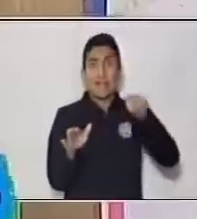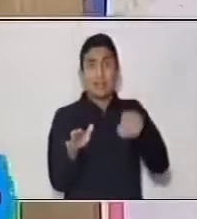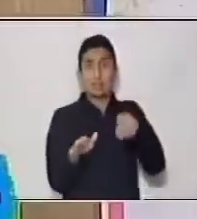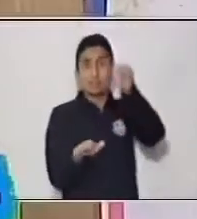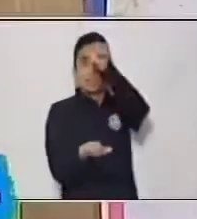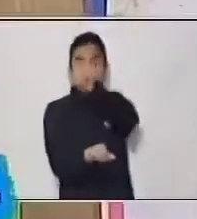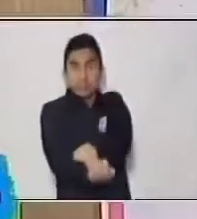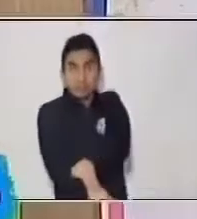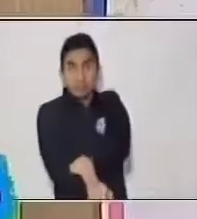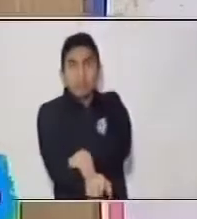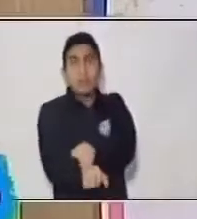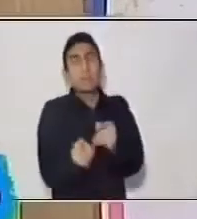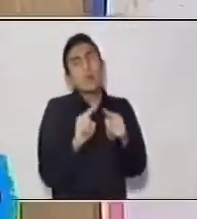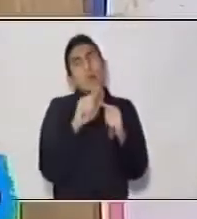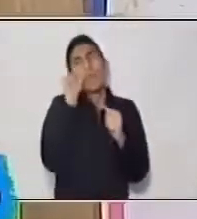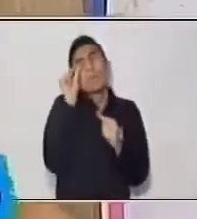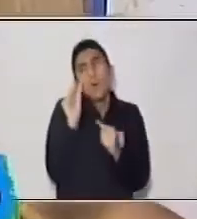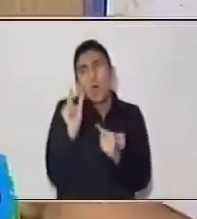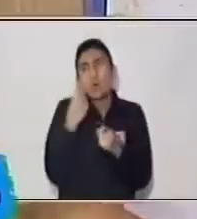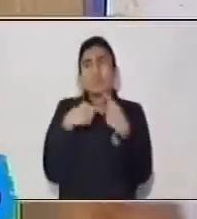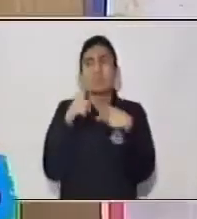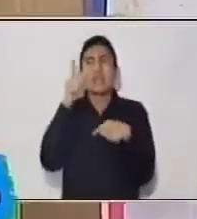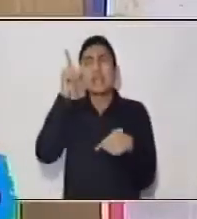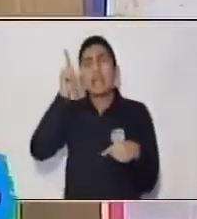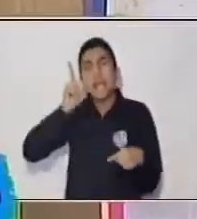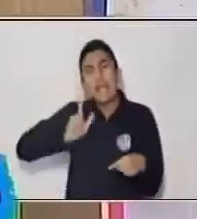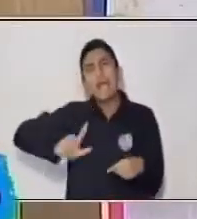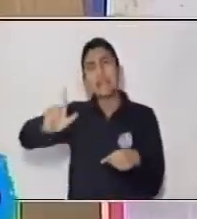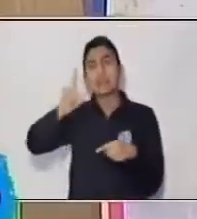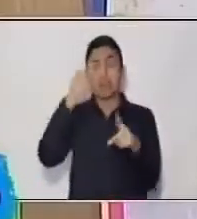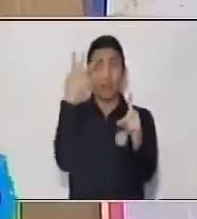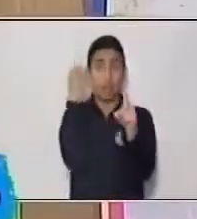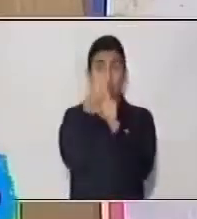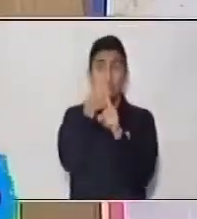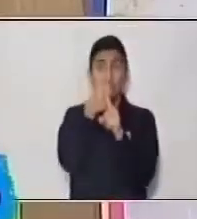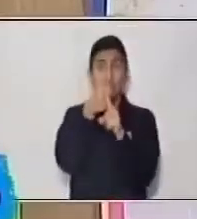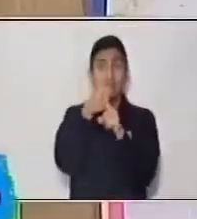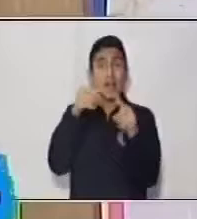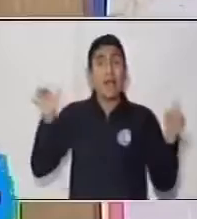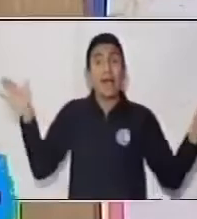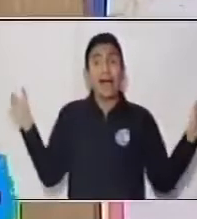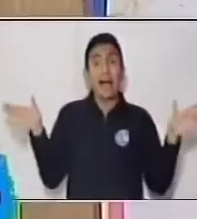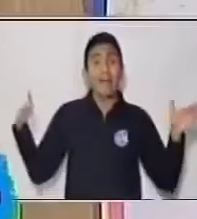era un poco lento. Entonces un ave decidió ayudarle también